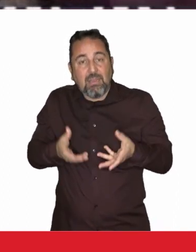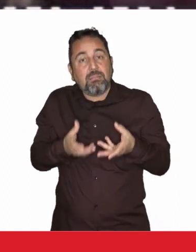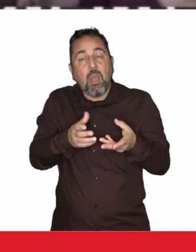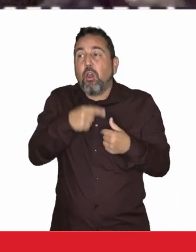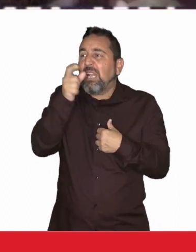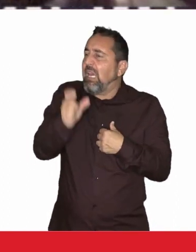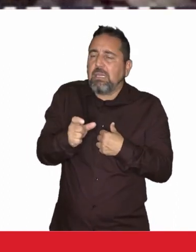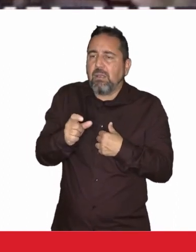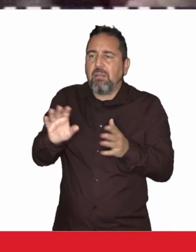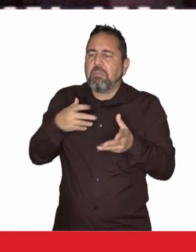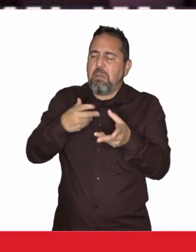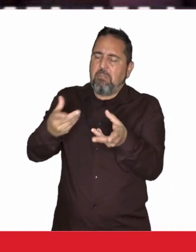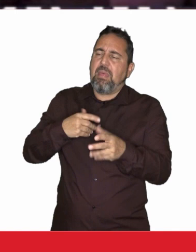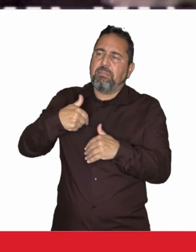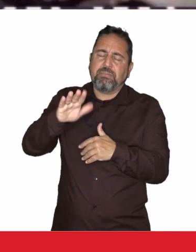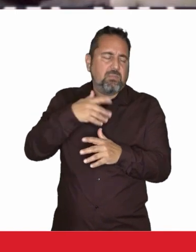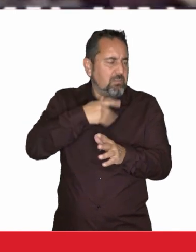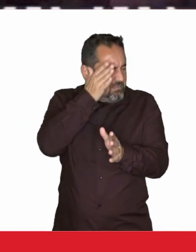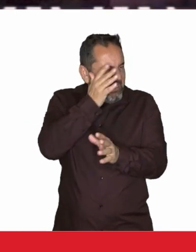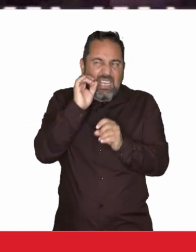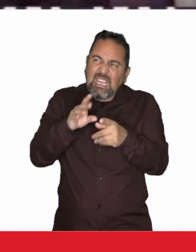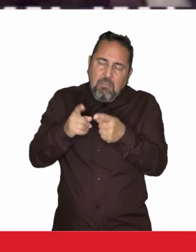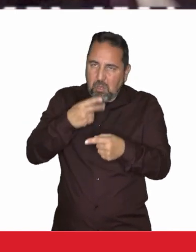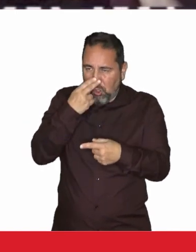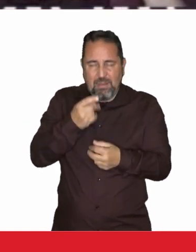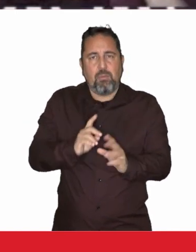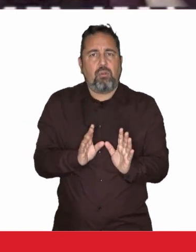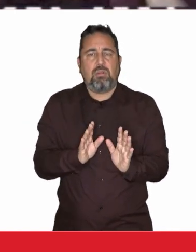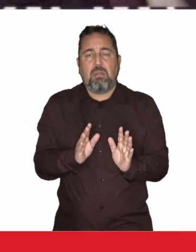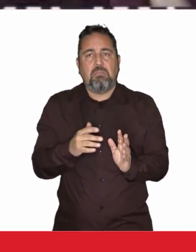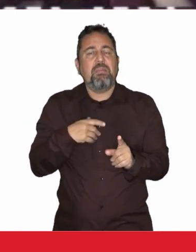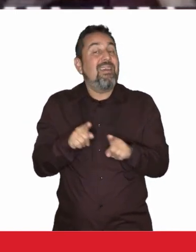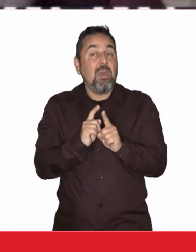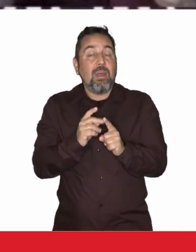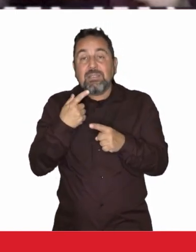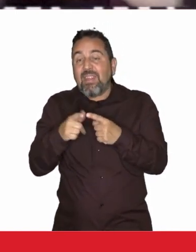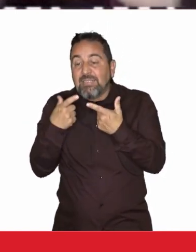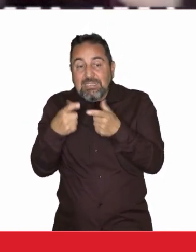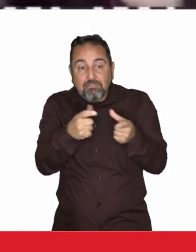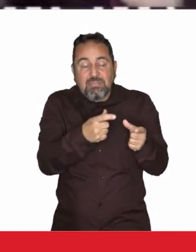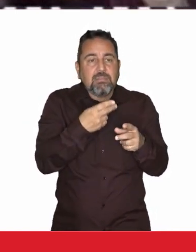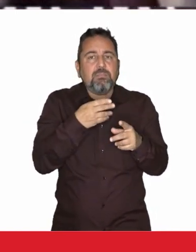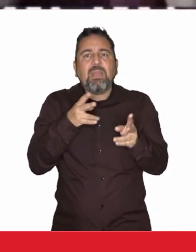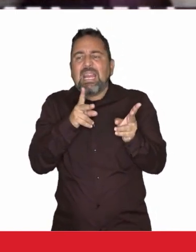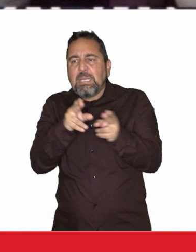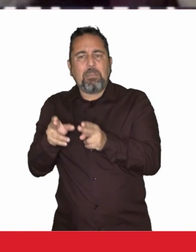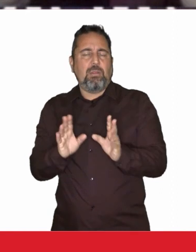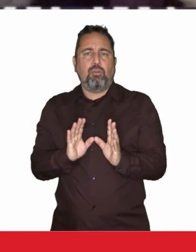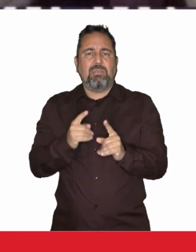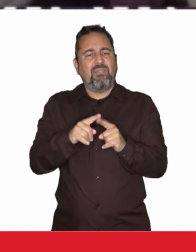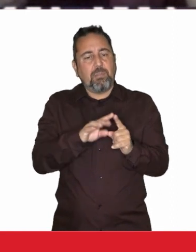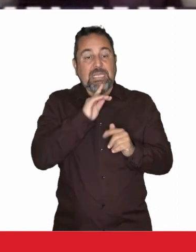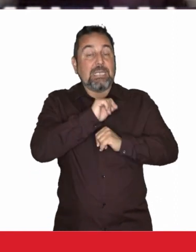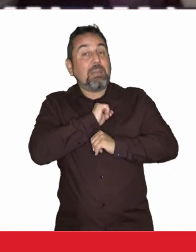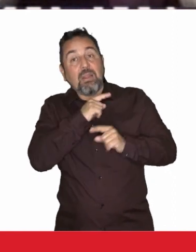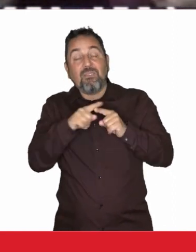paquete. Y hay otra gente que es como, mira, a mí entrégamelo y no quiero saber ni quién eres. ¿Sí? Diferentes segmentos de mercado porque están